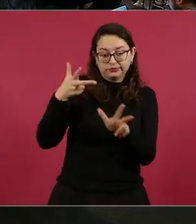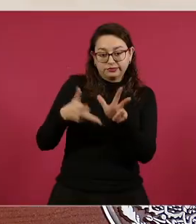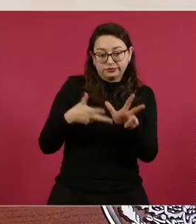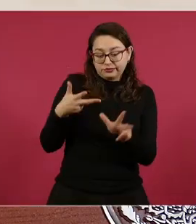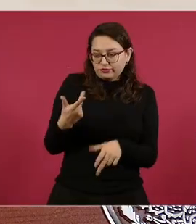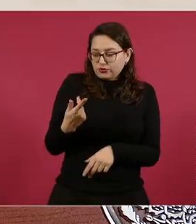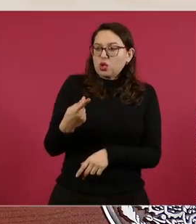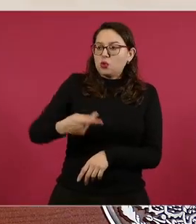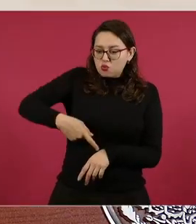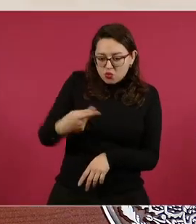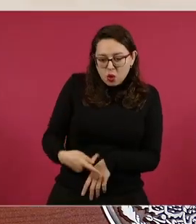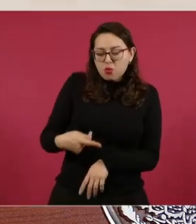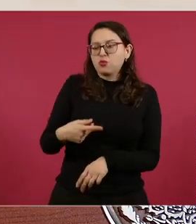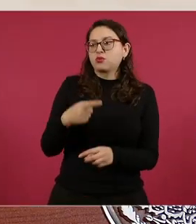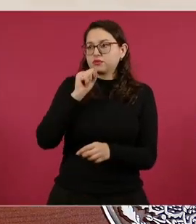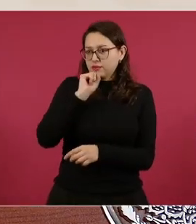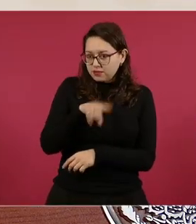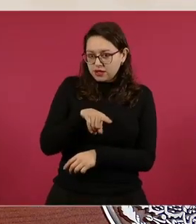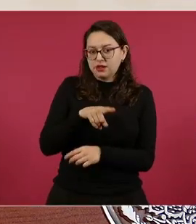nacionales,